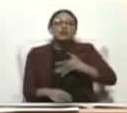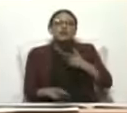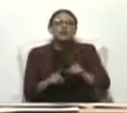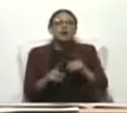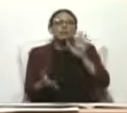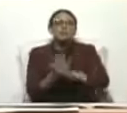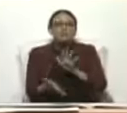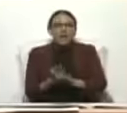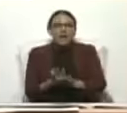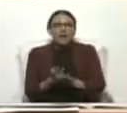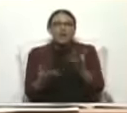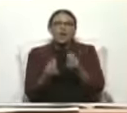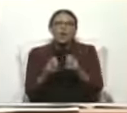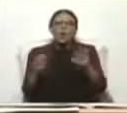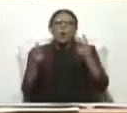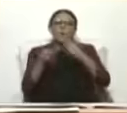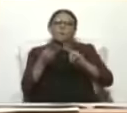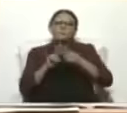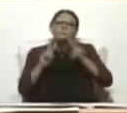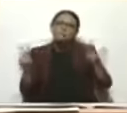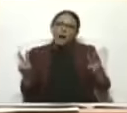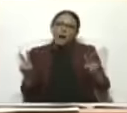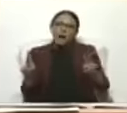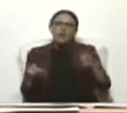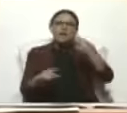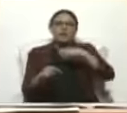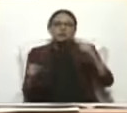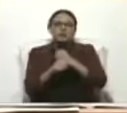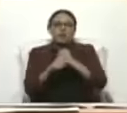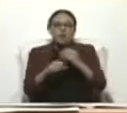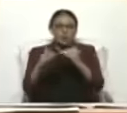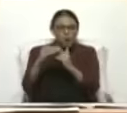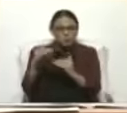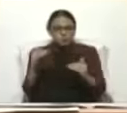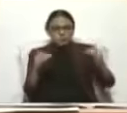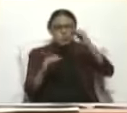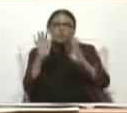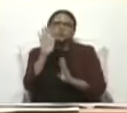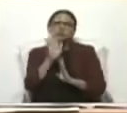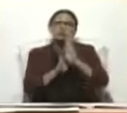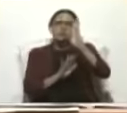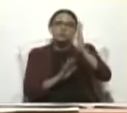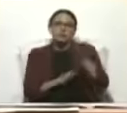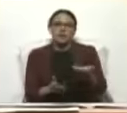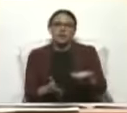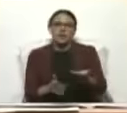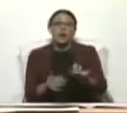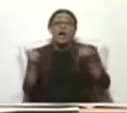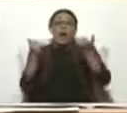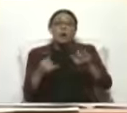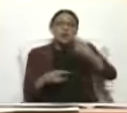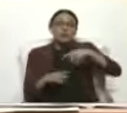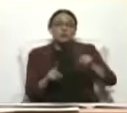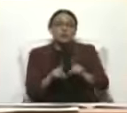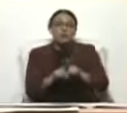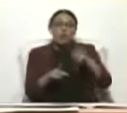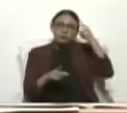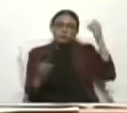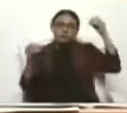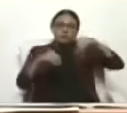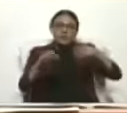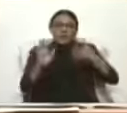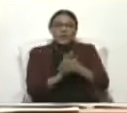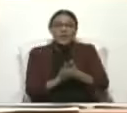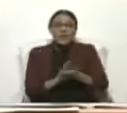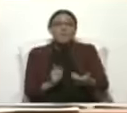tranquilidad y a ponerle un alto nivel. Hoy día es la de los consensos del país la que tiene mayor